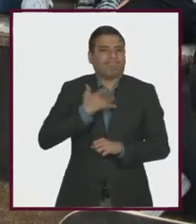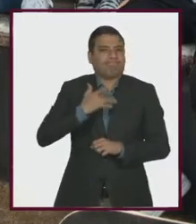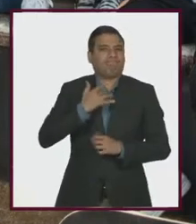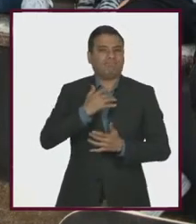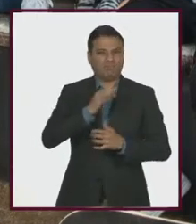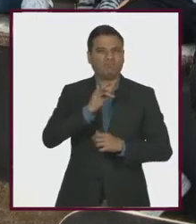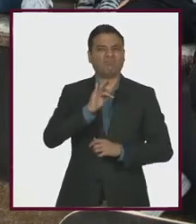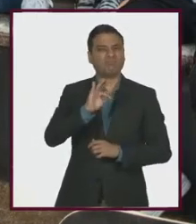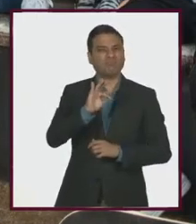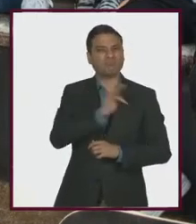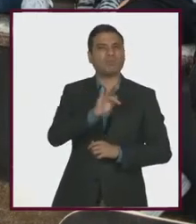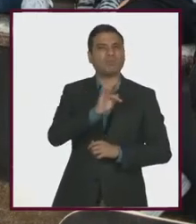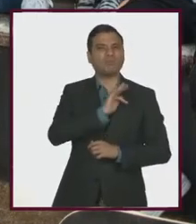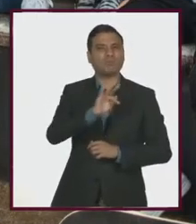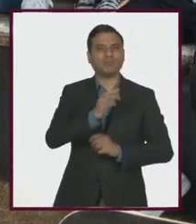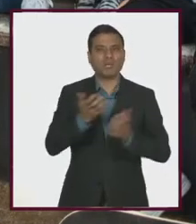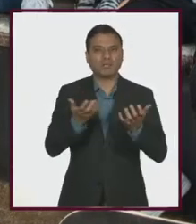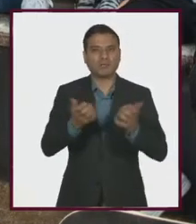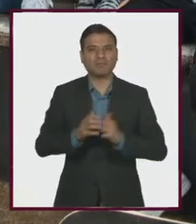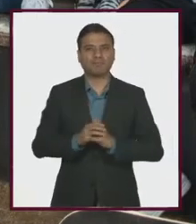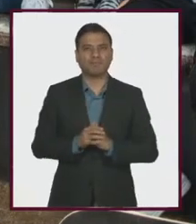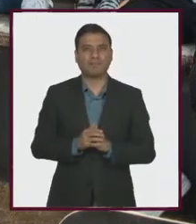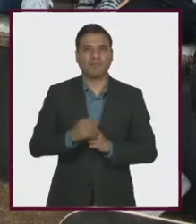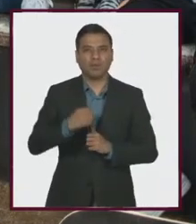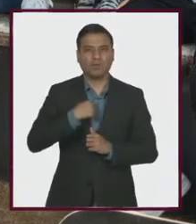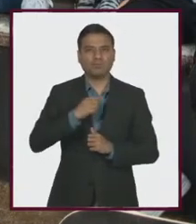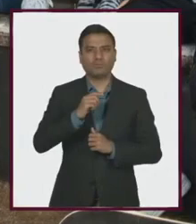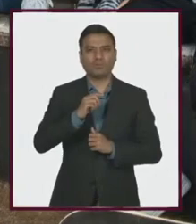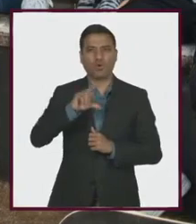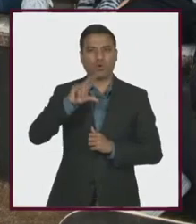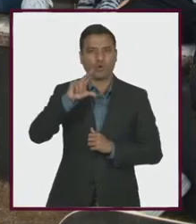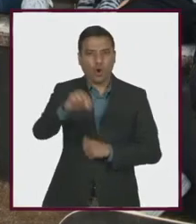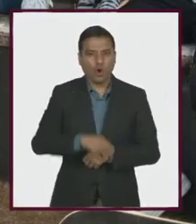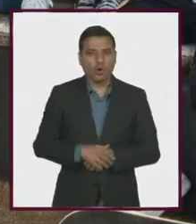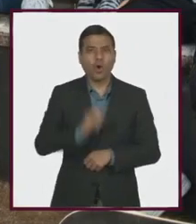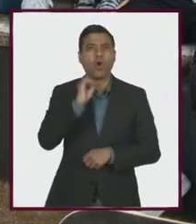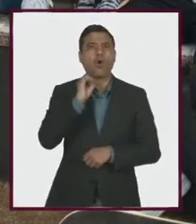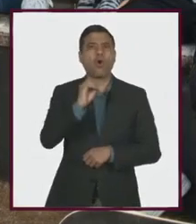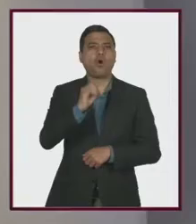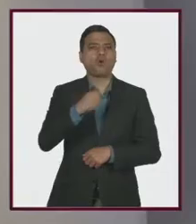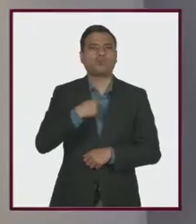capaces de decir que no y de poder sentirse mucho más